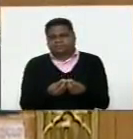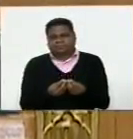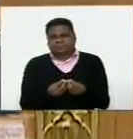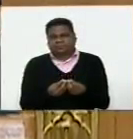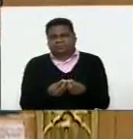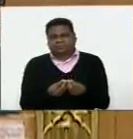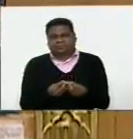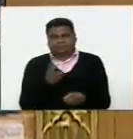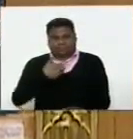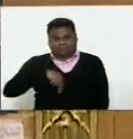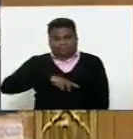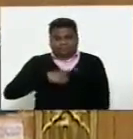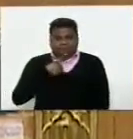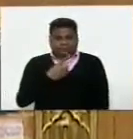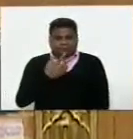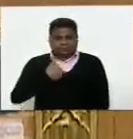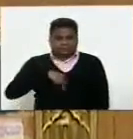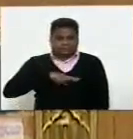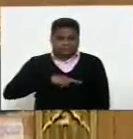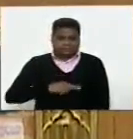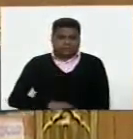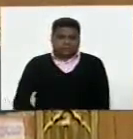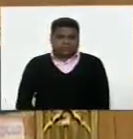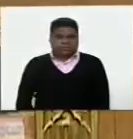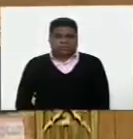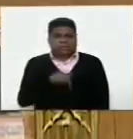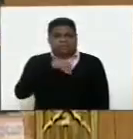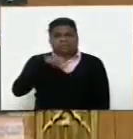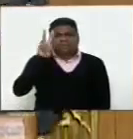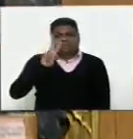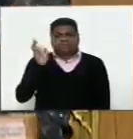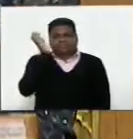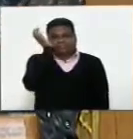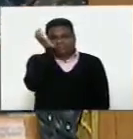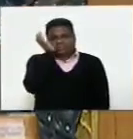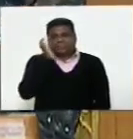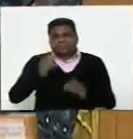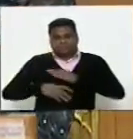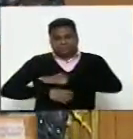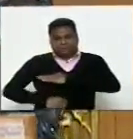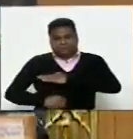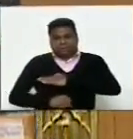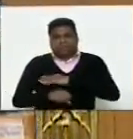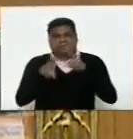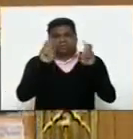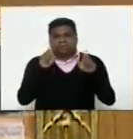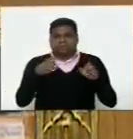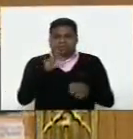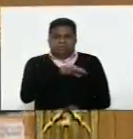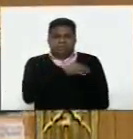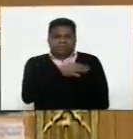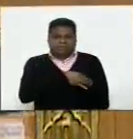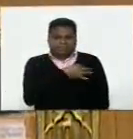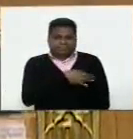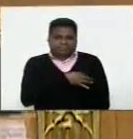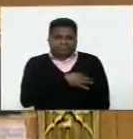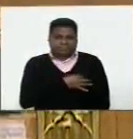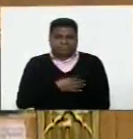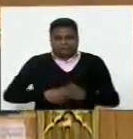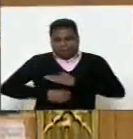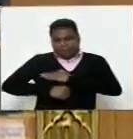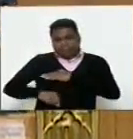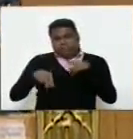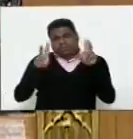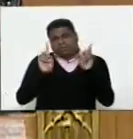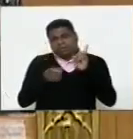decimos nosotras y nosotros, este país está pariendo una nueva sociedad, está pariendo lo